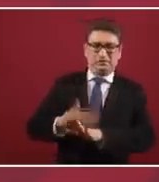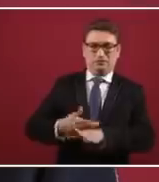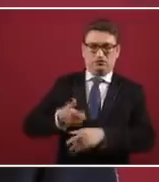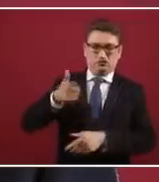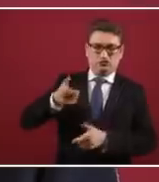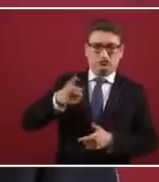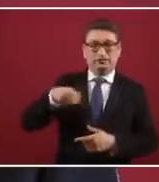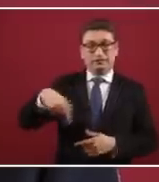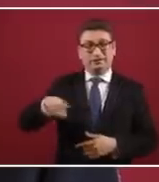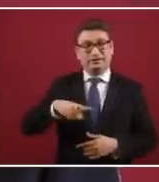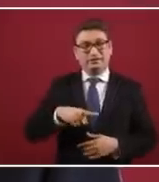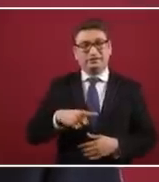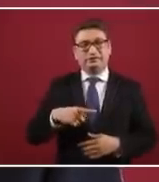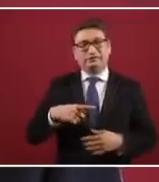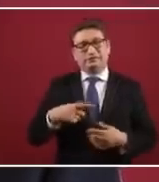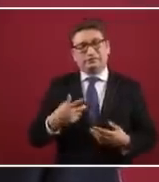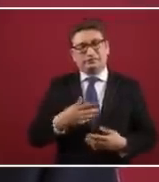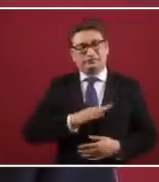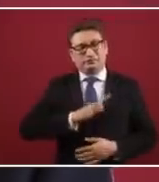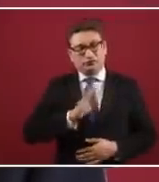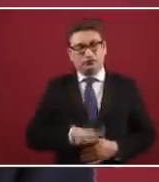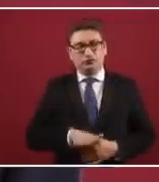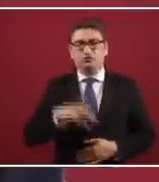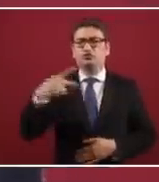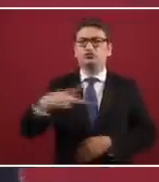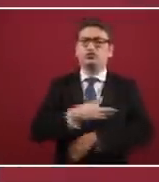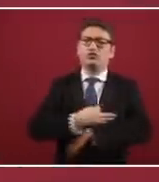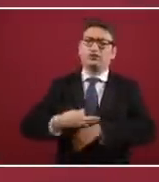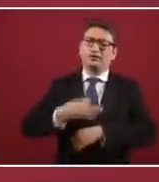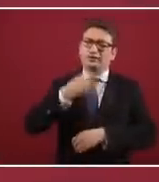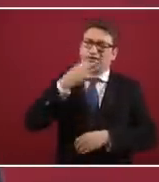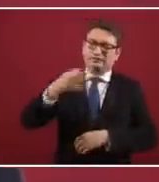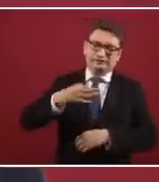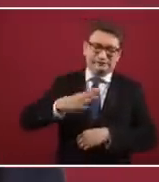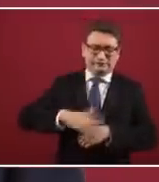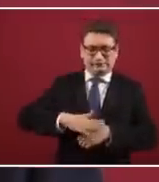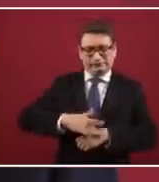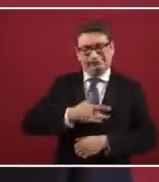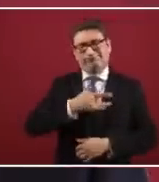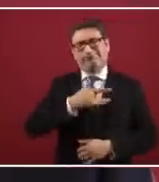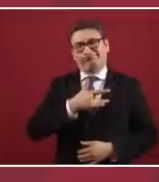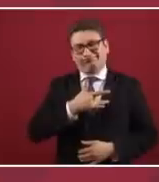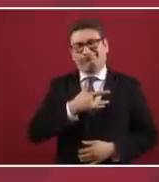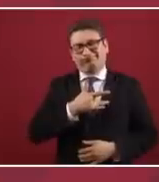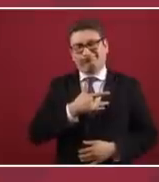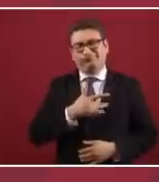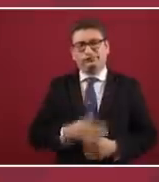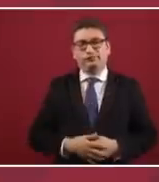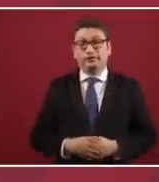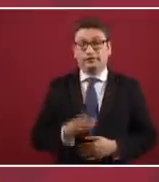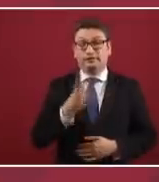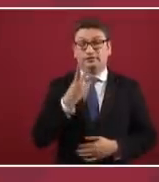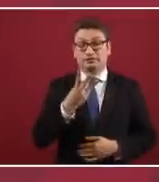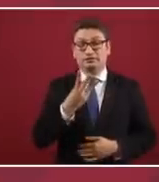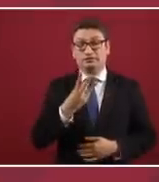Les mandamos a sus familiares nuestro más sentido pésame. Tres